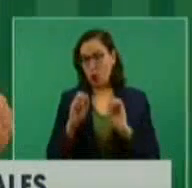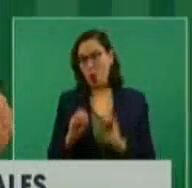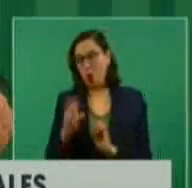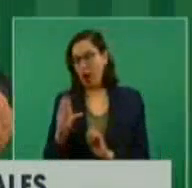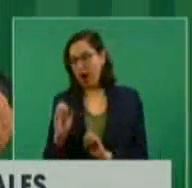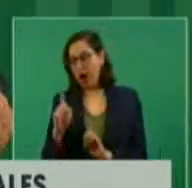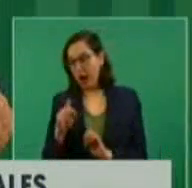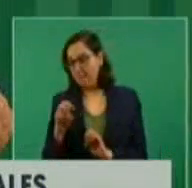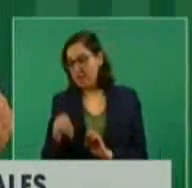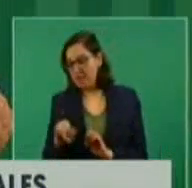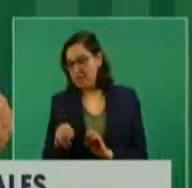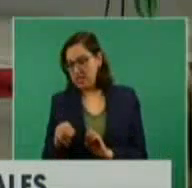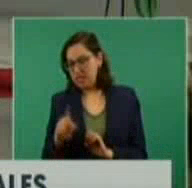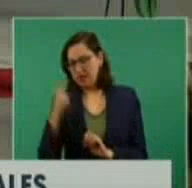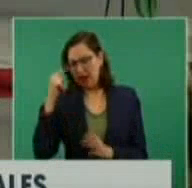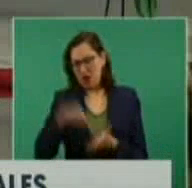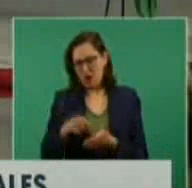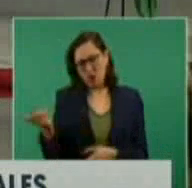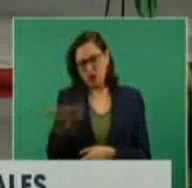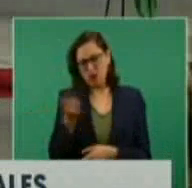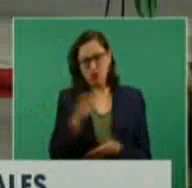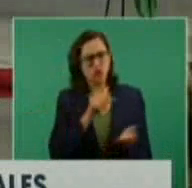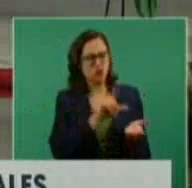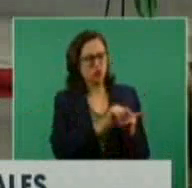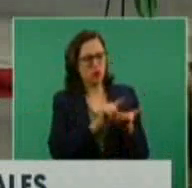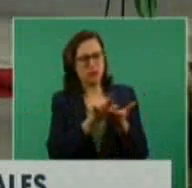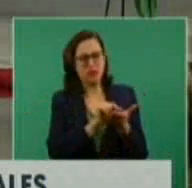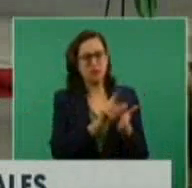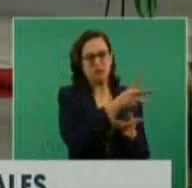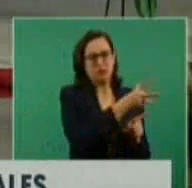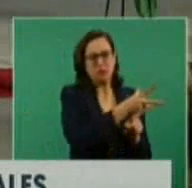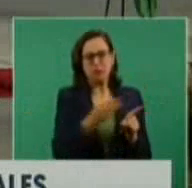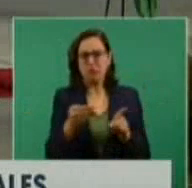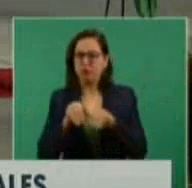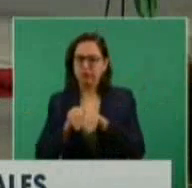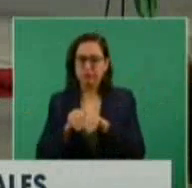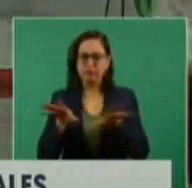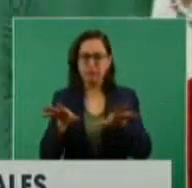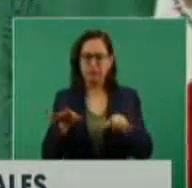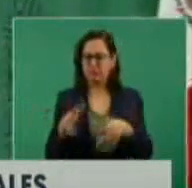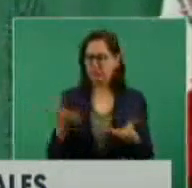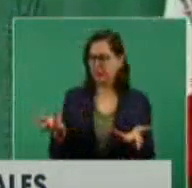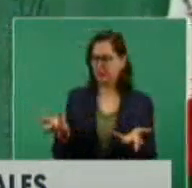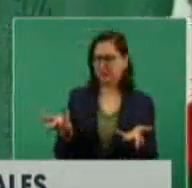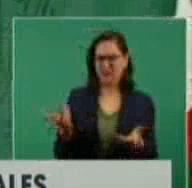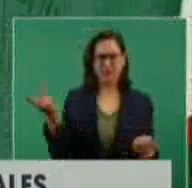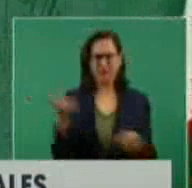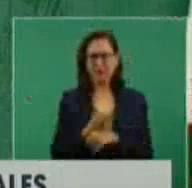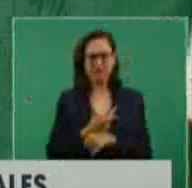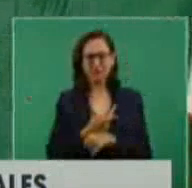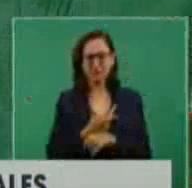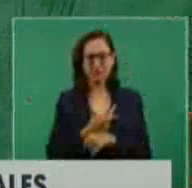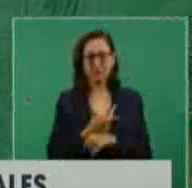estatales pueden decir públicamente, no solo en propaganda, que esta debe quedar suspendida con unas cuantas